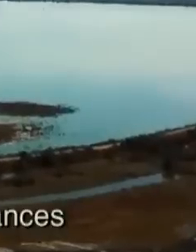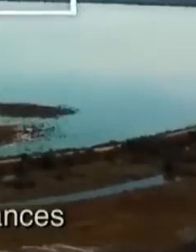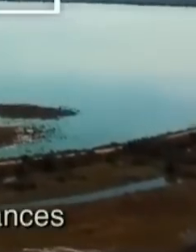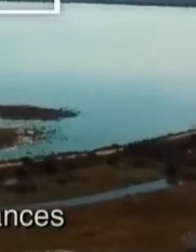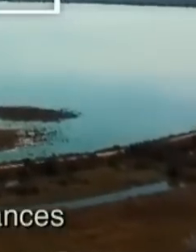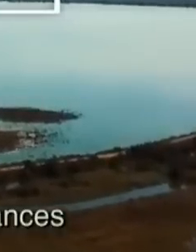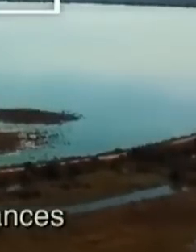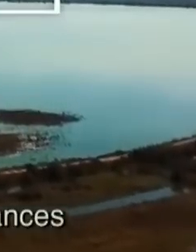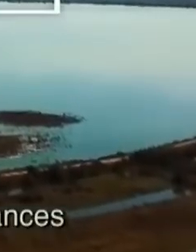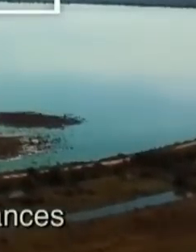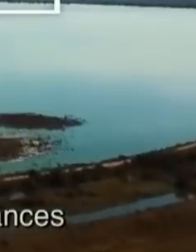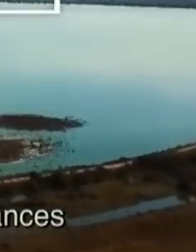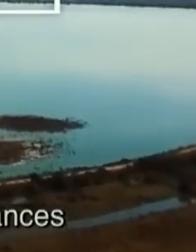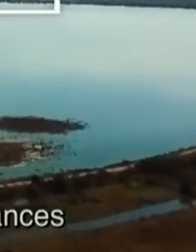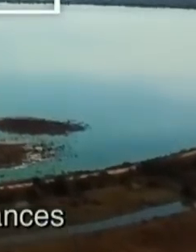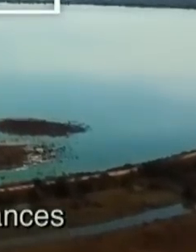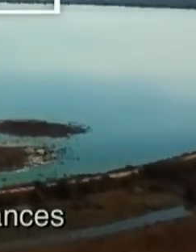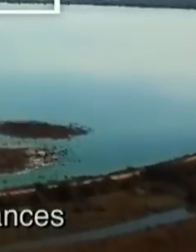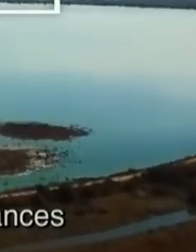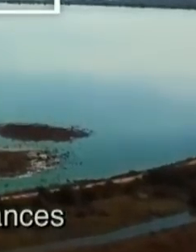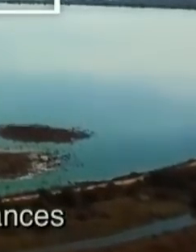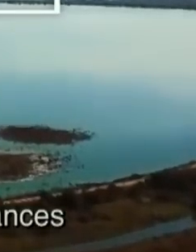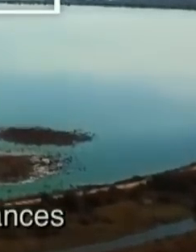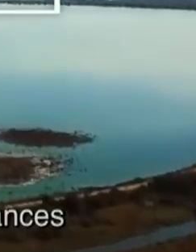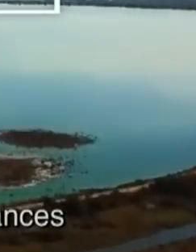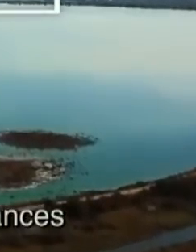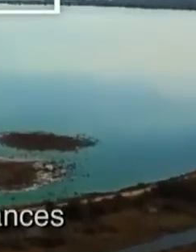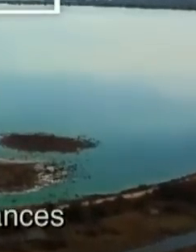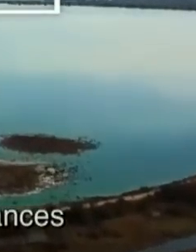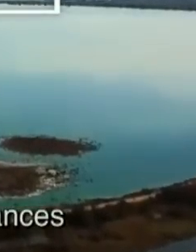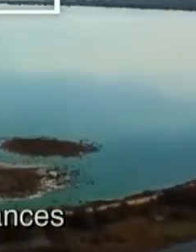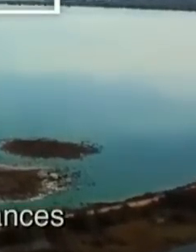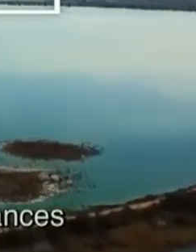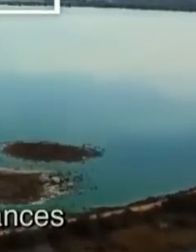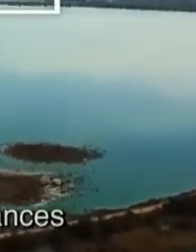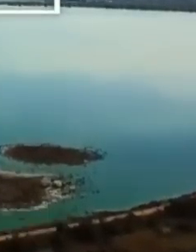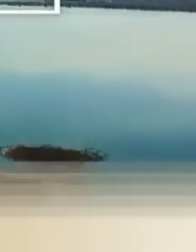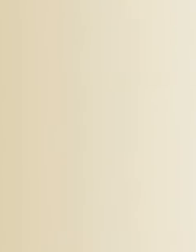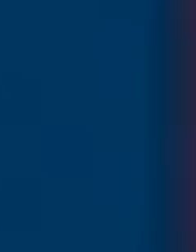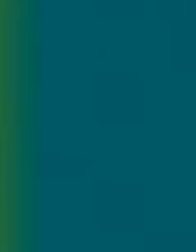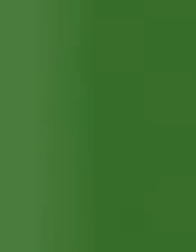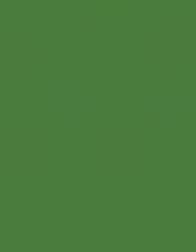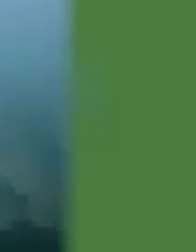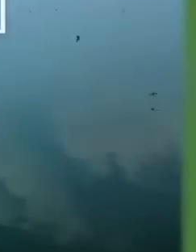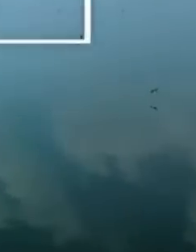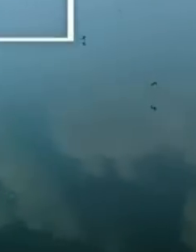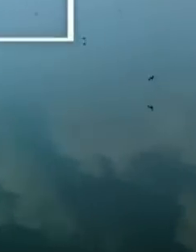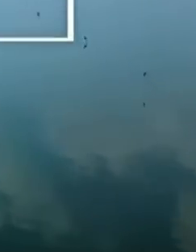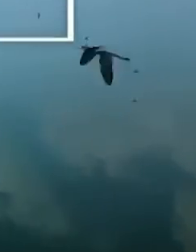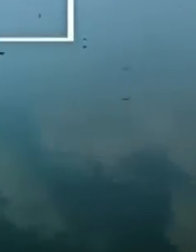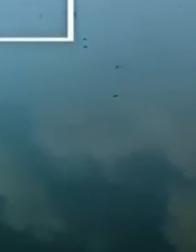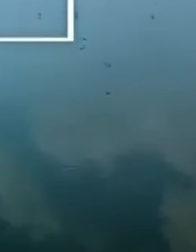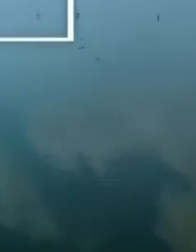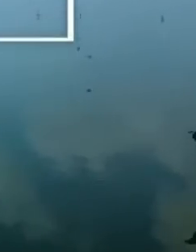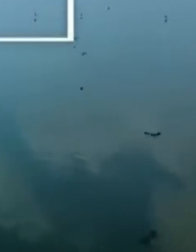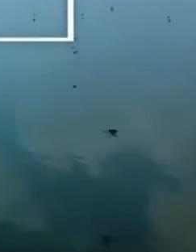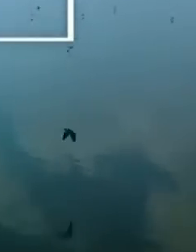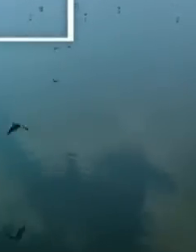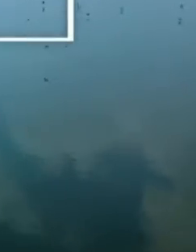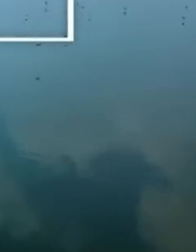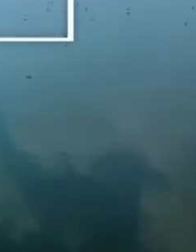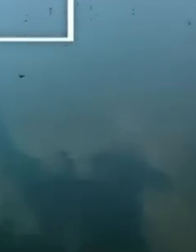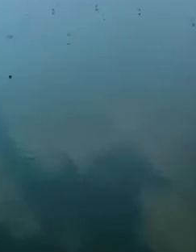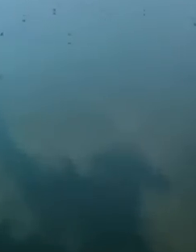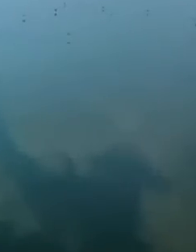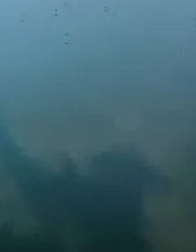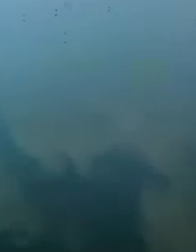La Comisión Nacional del Agua informa los avances del Parque Ecológico Lago de Texcoco. Conservación y mantenimiento del Lago